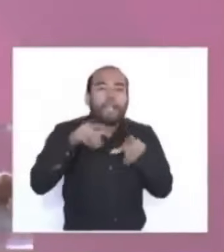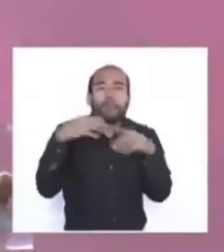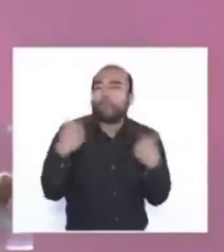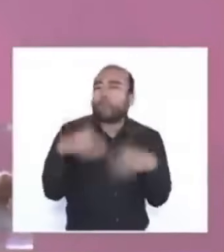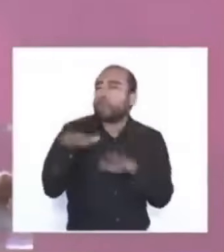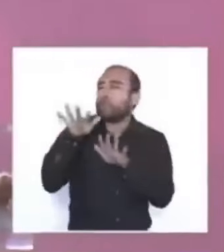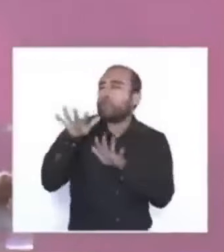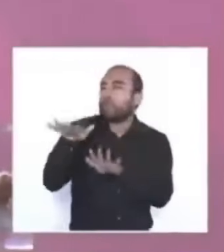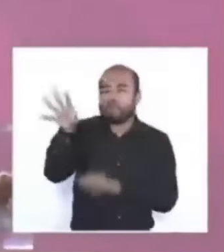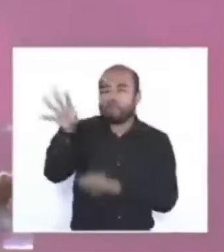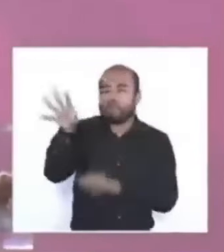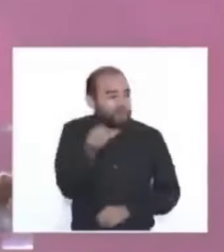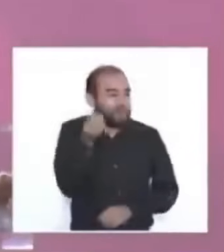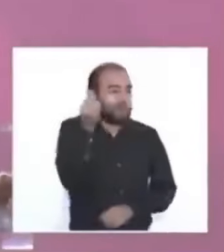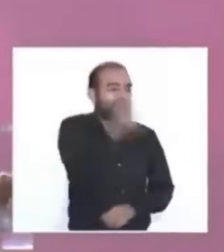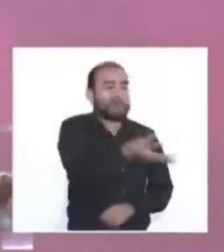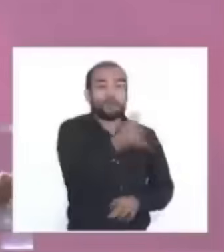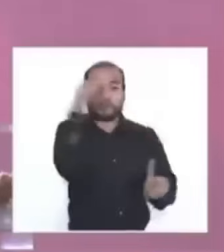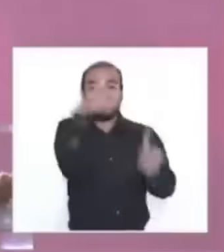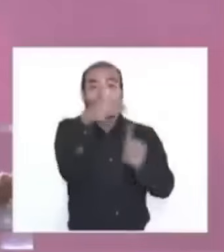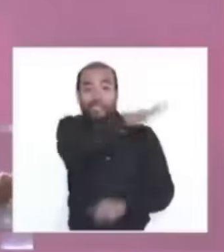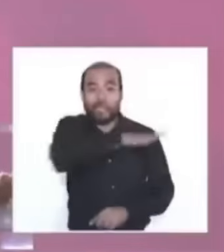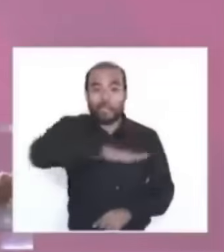por el bien de todos,